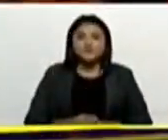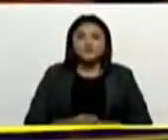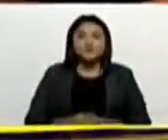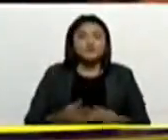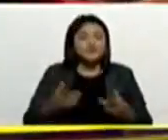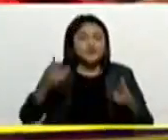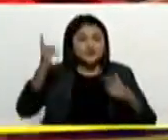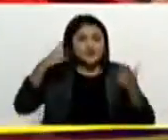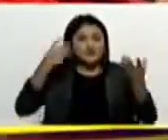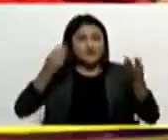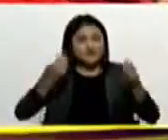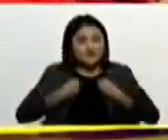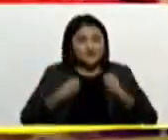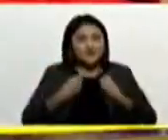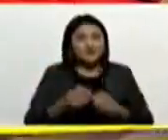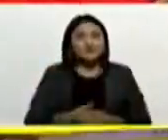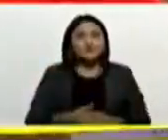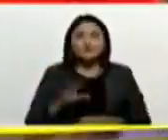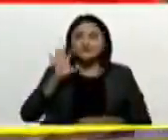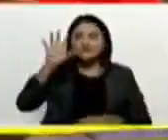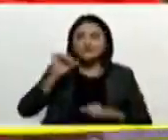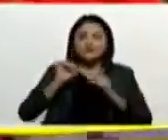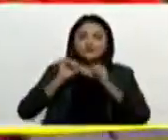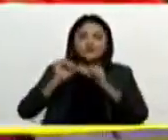¡Chávez vive!